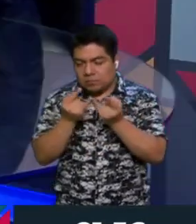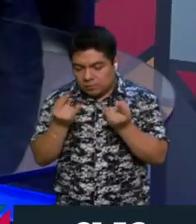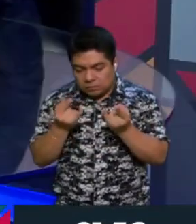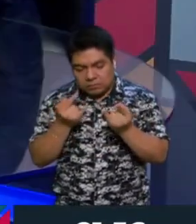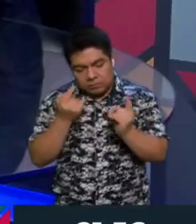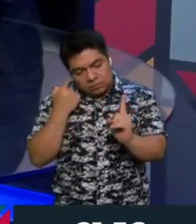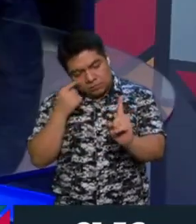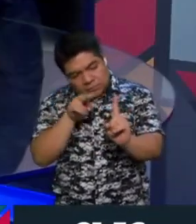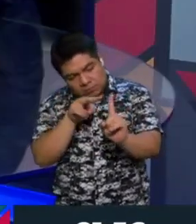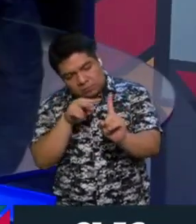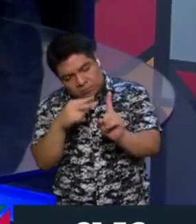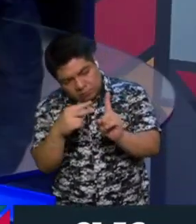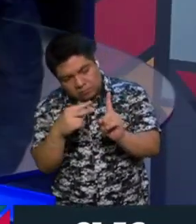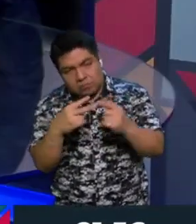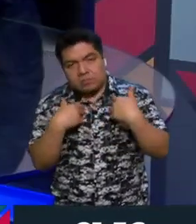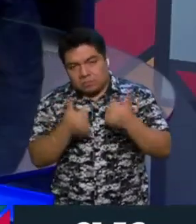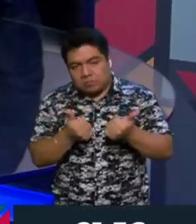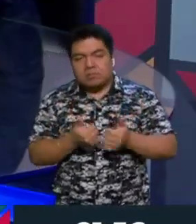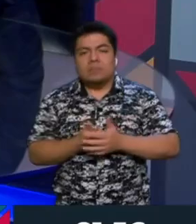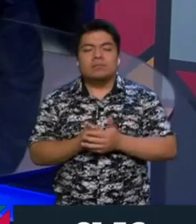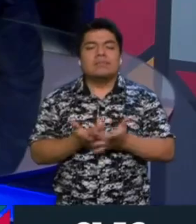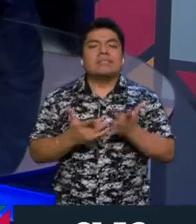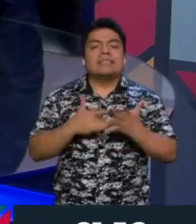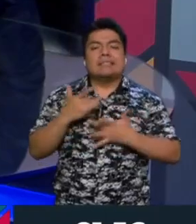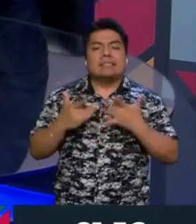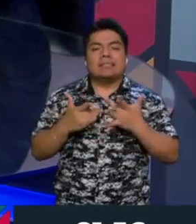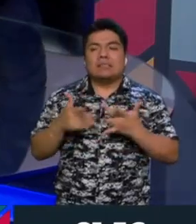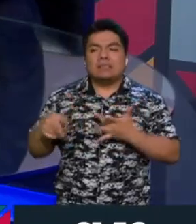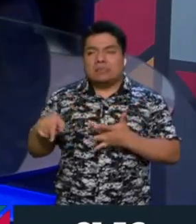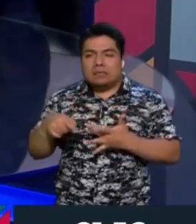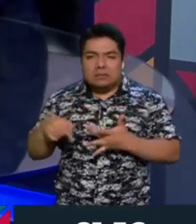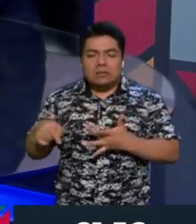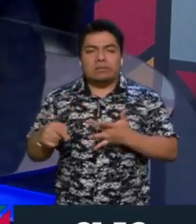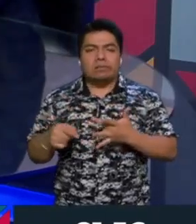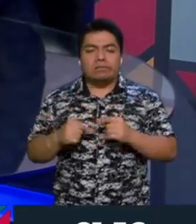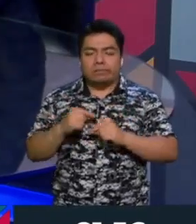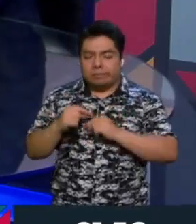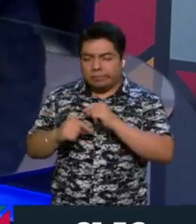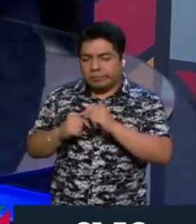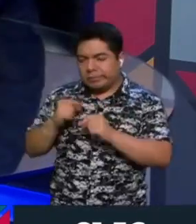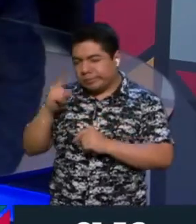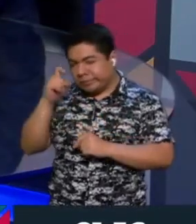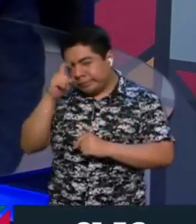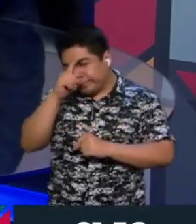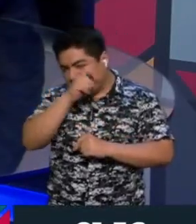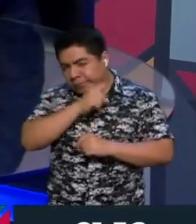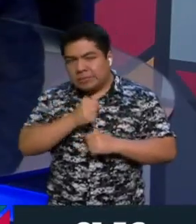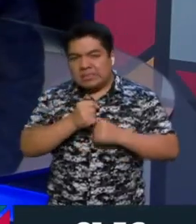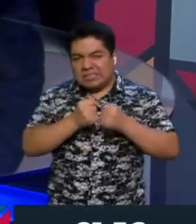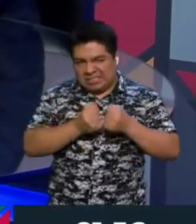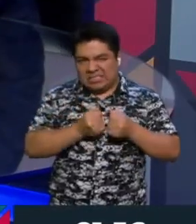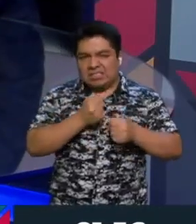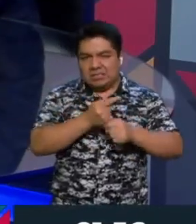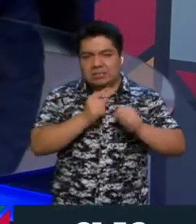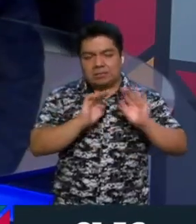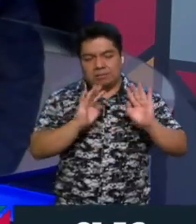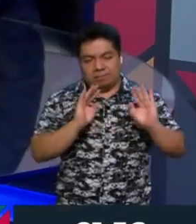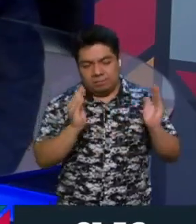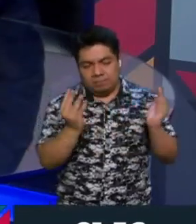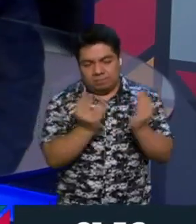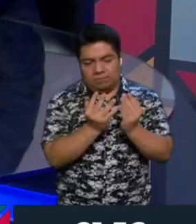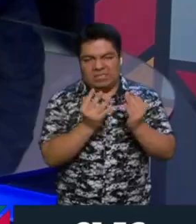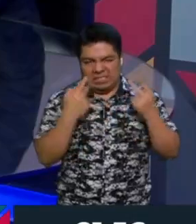cuentas, que resulta que estos aparatos tan sofisticados de seguridad indudablemente son lentos